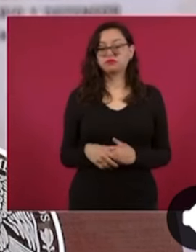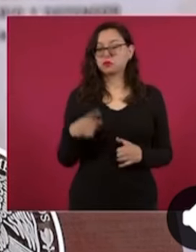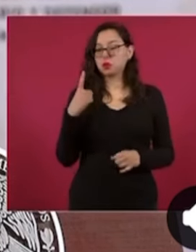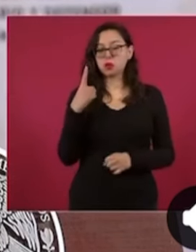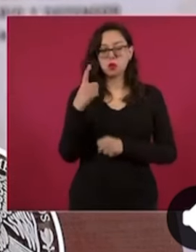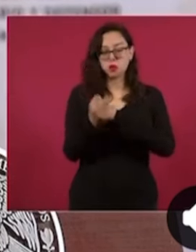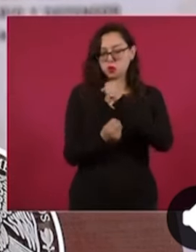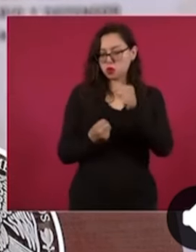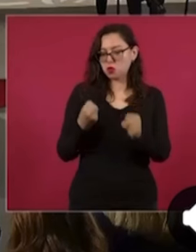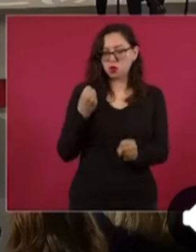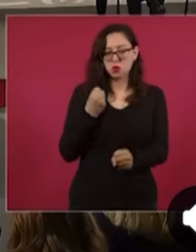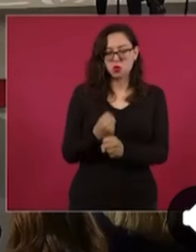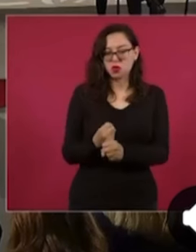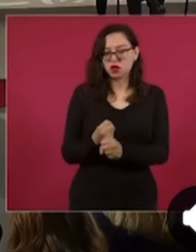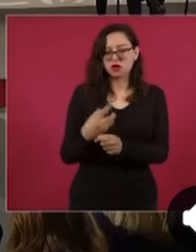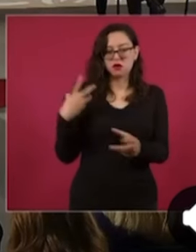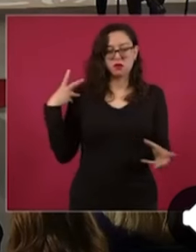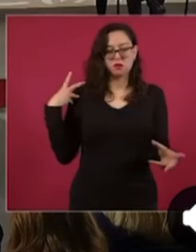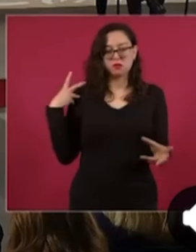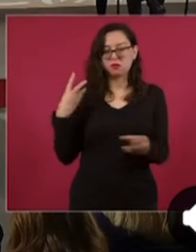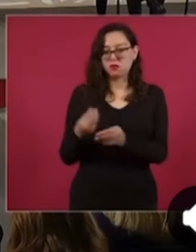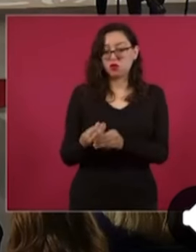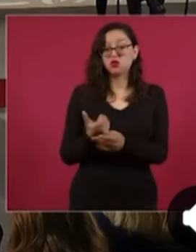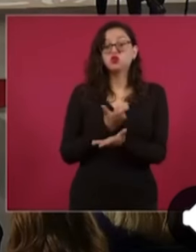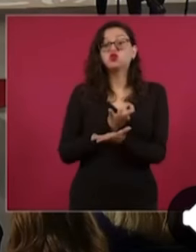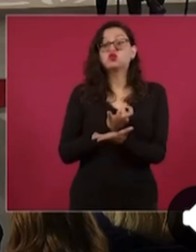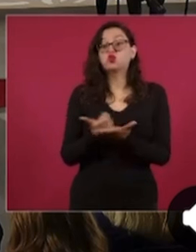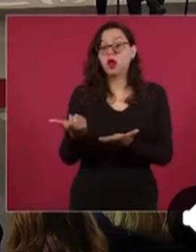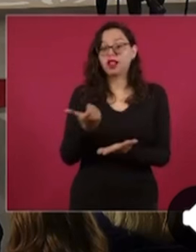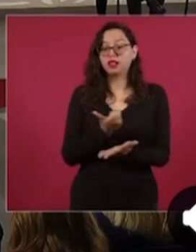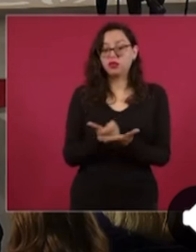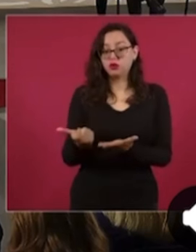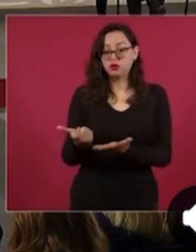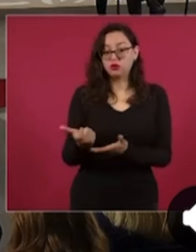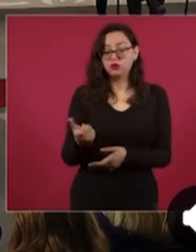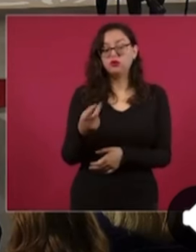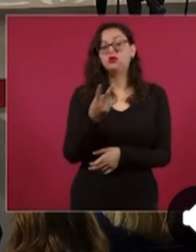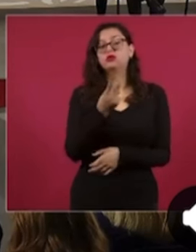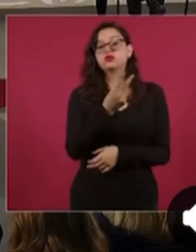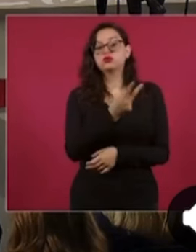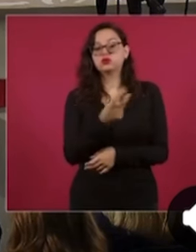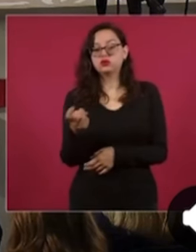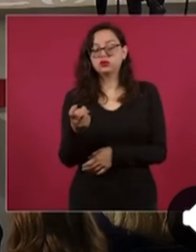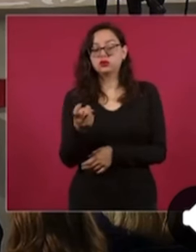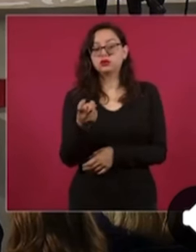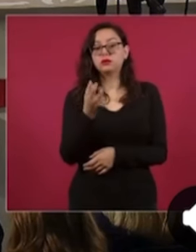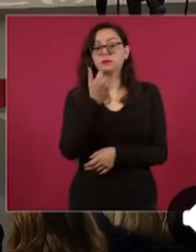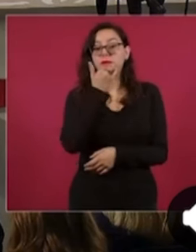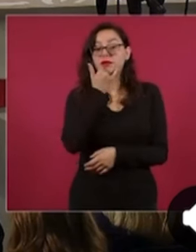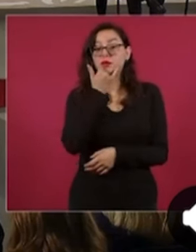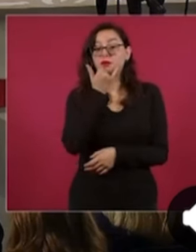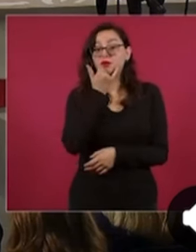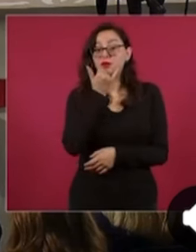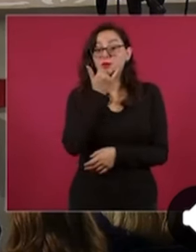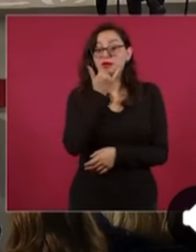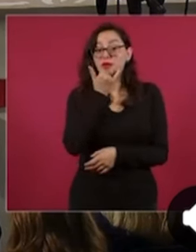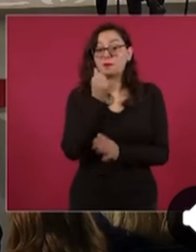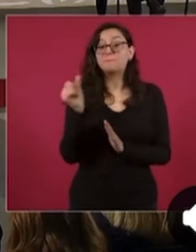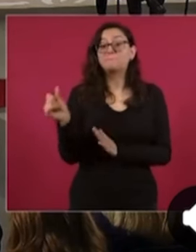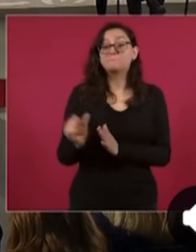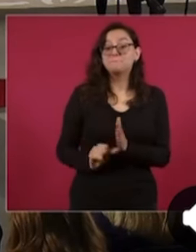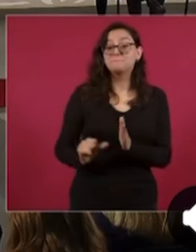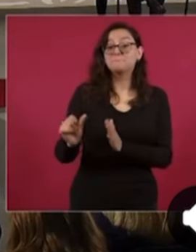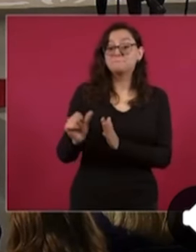será un total en sueldo de 290, perdón, mensual, esto es mensual,